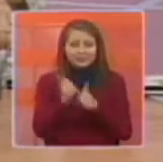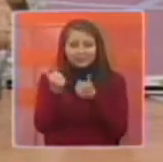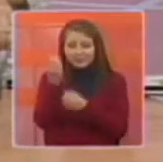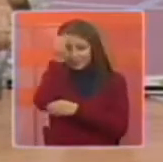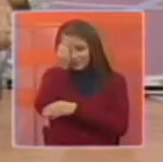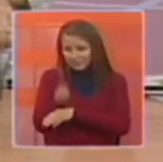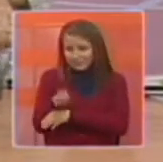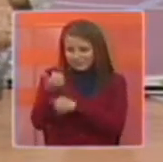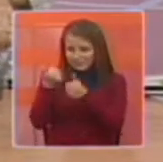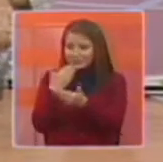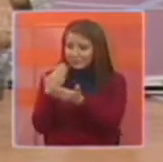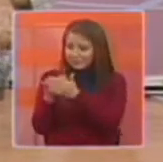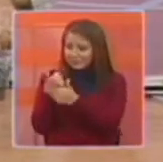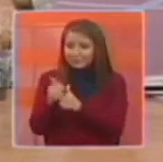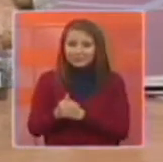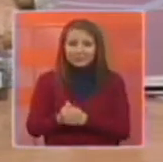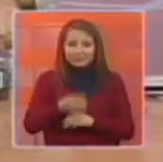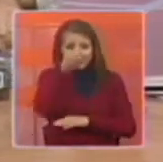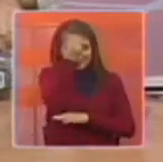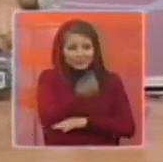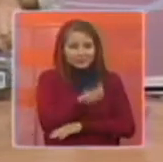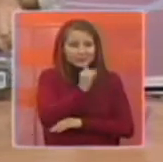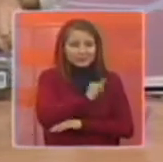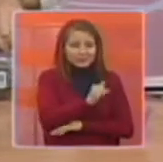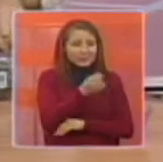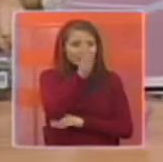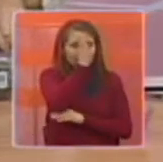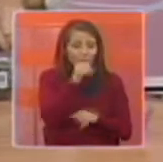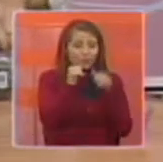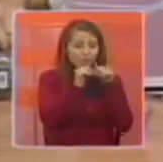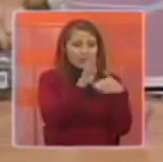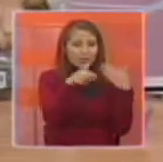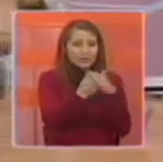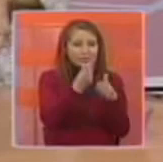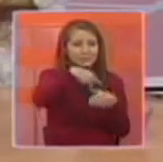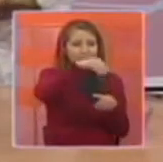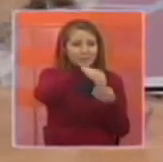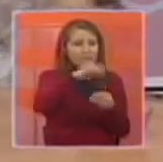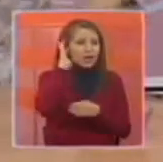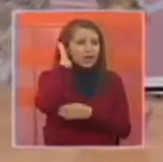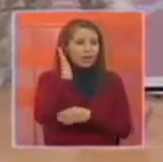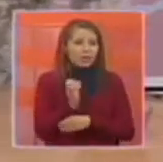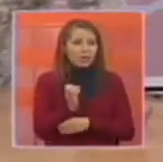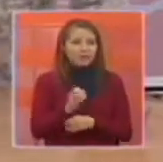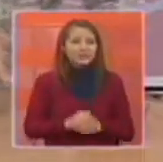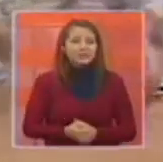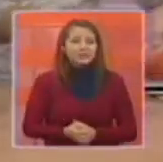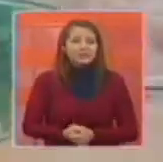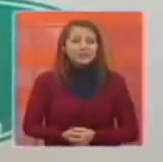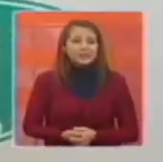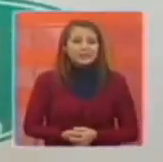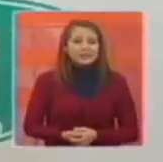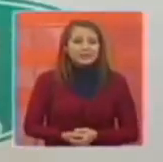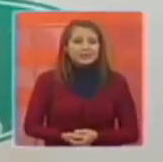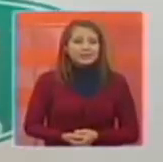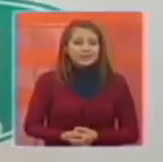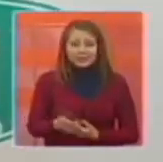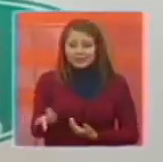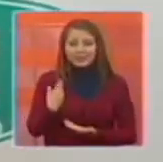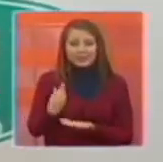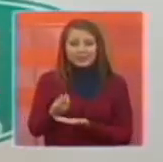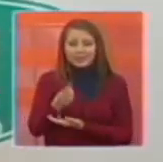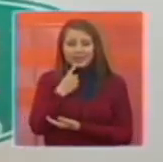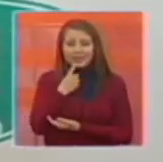día. Buen día para usted también, Dios me la bendiga. A usted, a todo mi Cuenca también, ¿no? Vamos a agregarle nosotros el ají